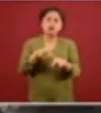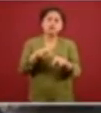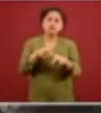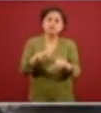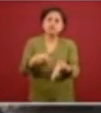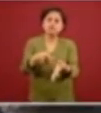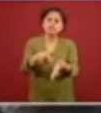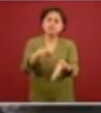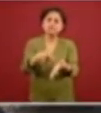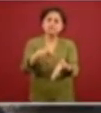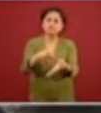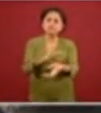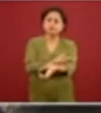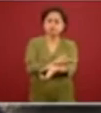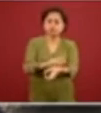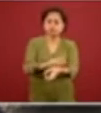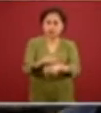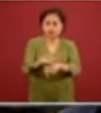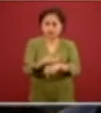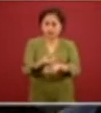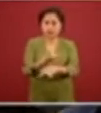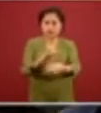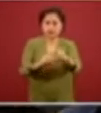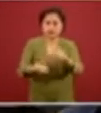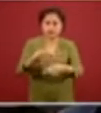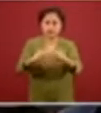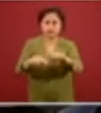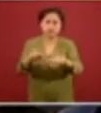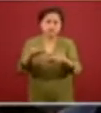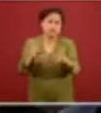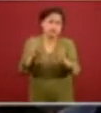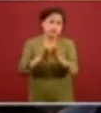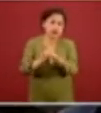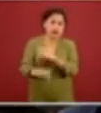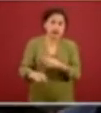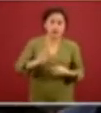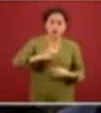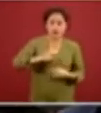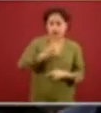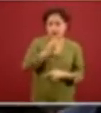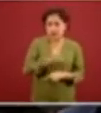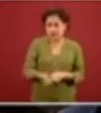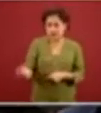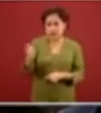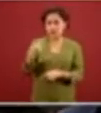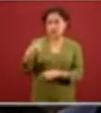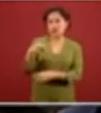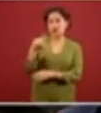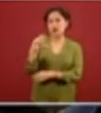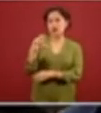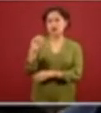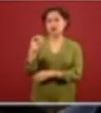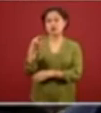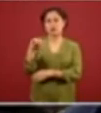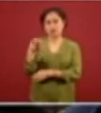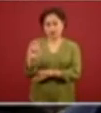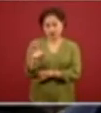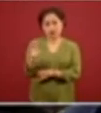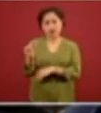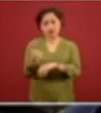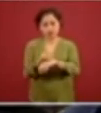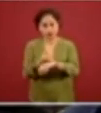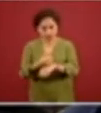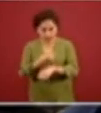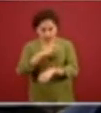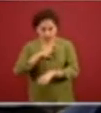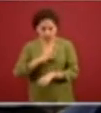ejemplo, situémonos en condiciones: cáncer infantil, leucemia. La leucemia aguda es una enfermedad que requiere tratamientos